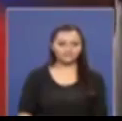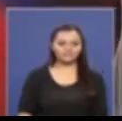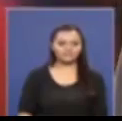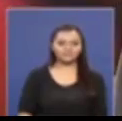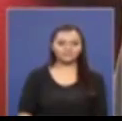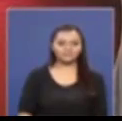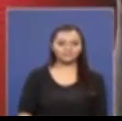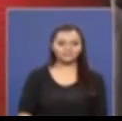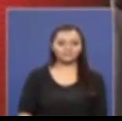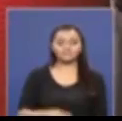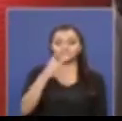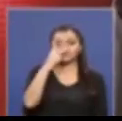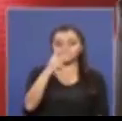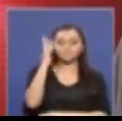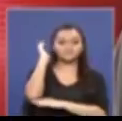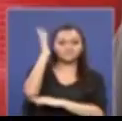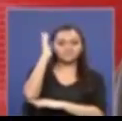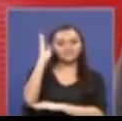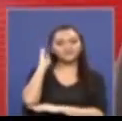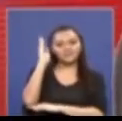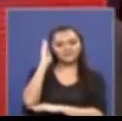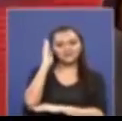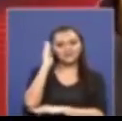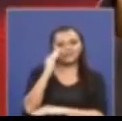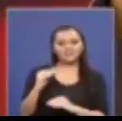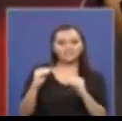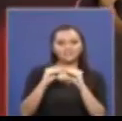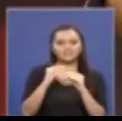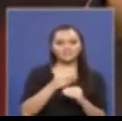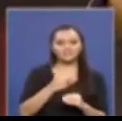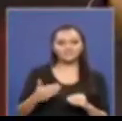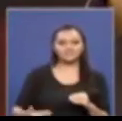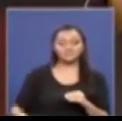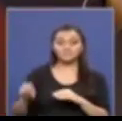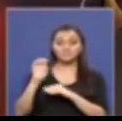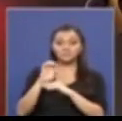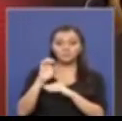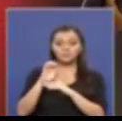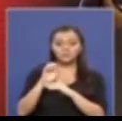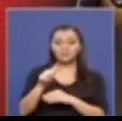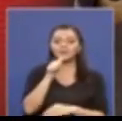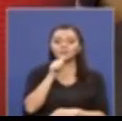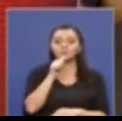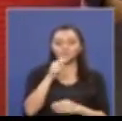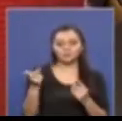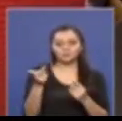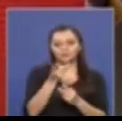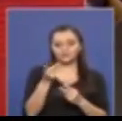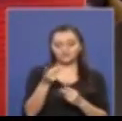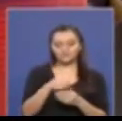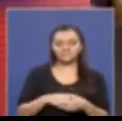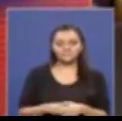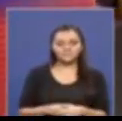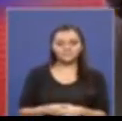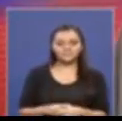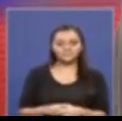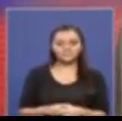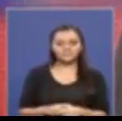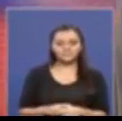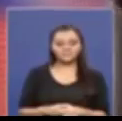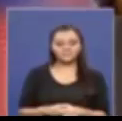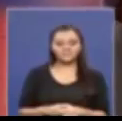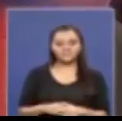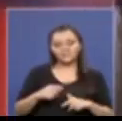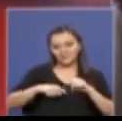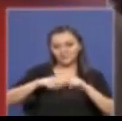Veamos las intervenciones de Michelle y del presidente del Ecuador en el almuerzo en honor a esta queridísima